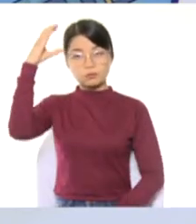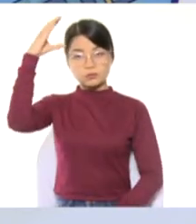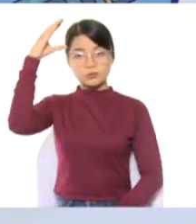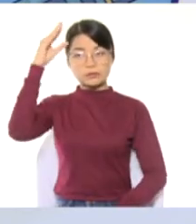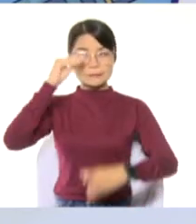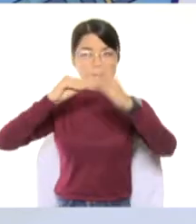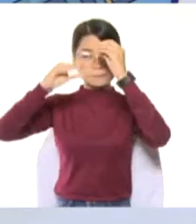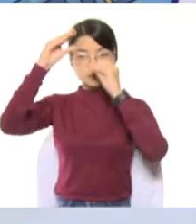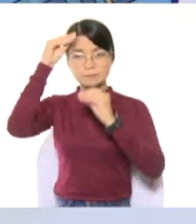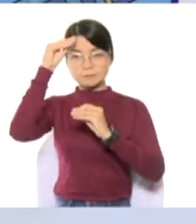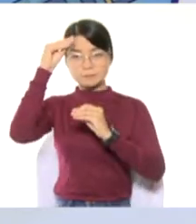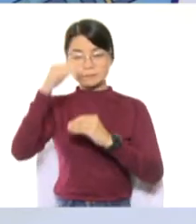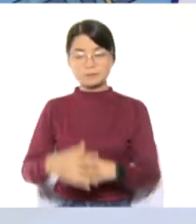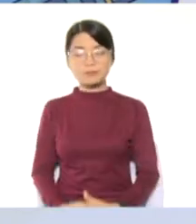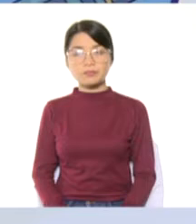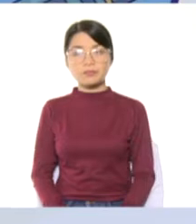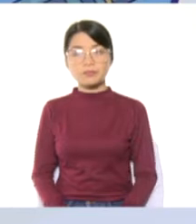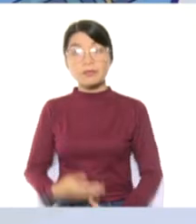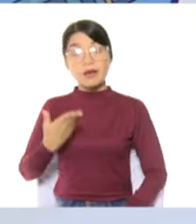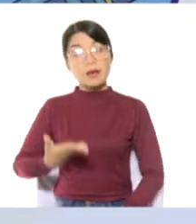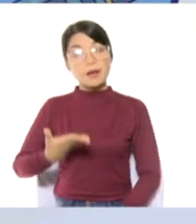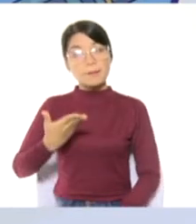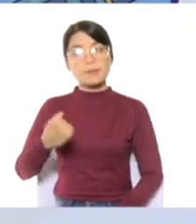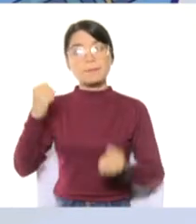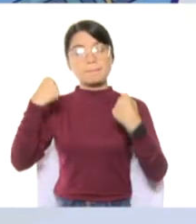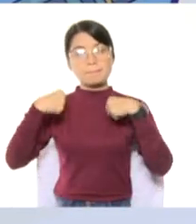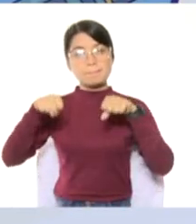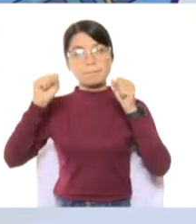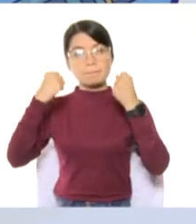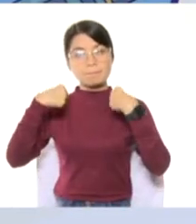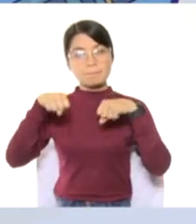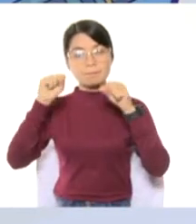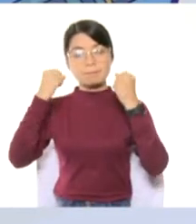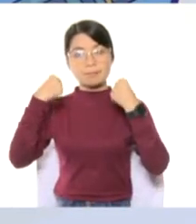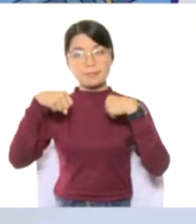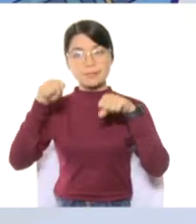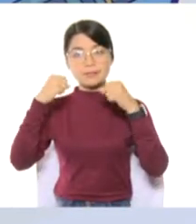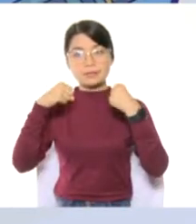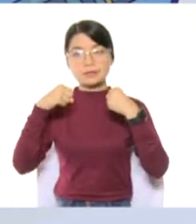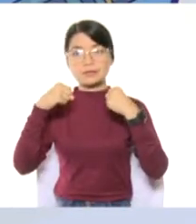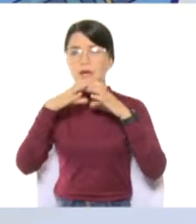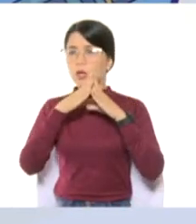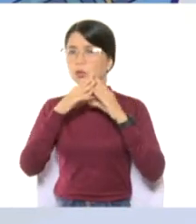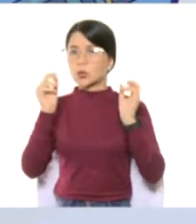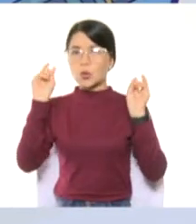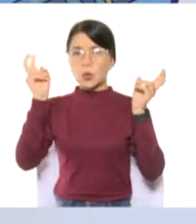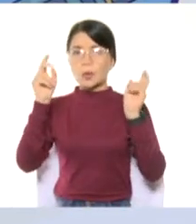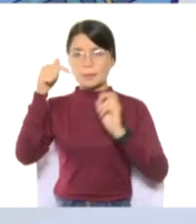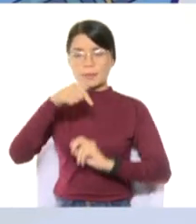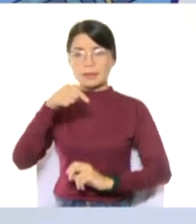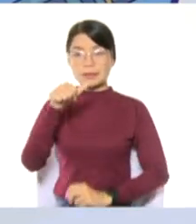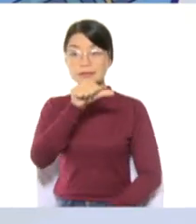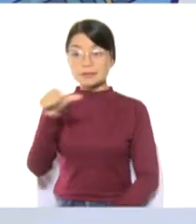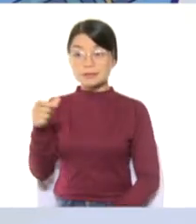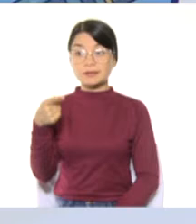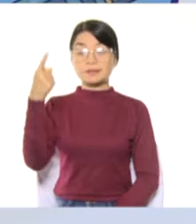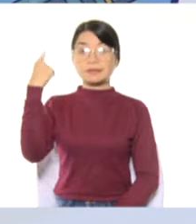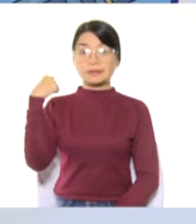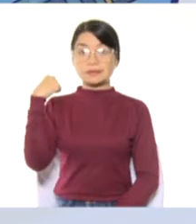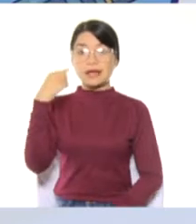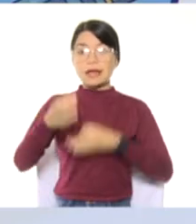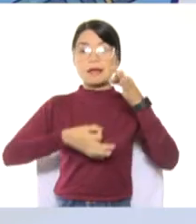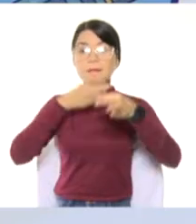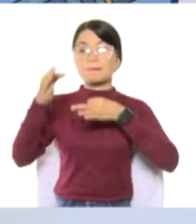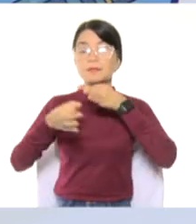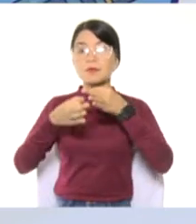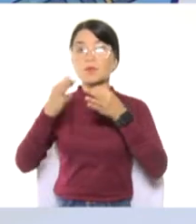¿ok? Entonces, muy importante que lo estemos practicando todo lo que estamos diciendo. La semana pasada estuvimos hablando de números, les dije que estuvieran muy pendientes con eso